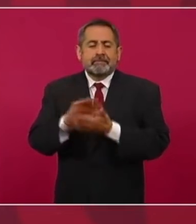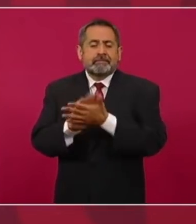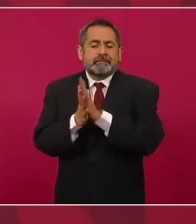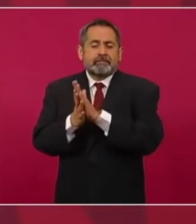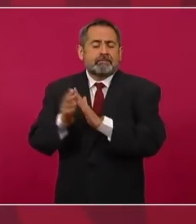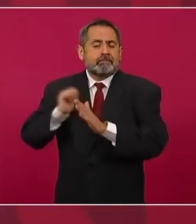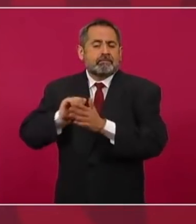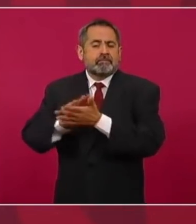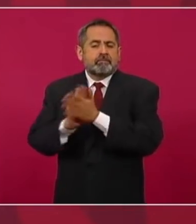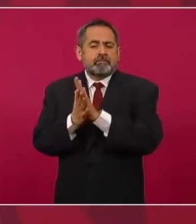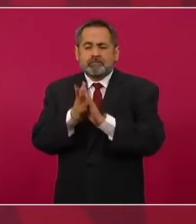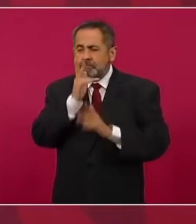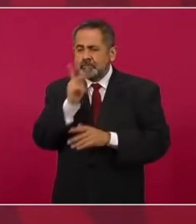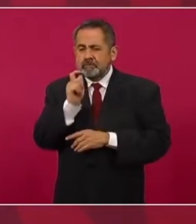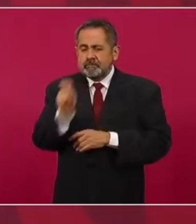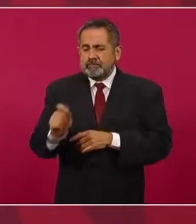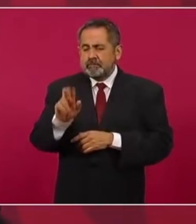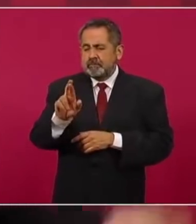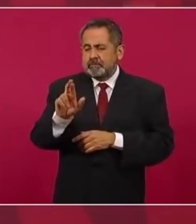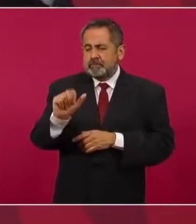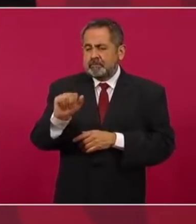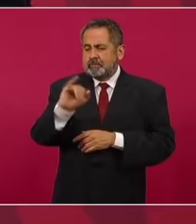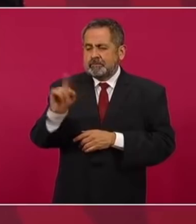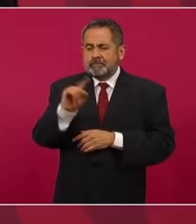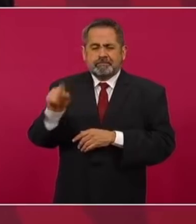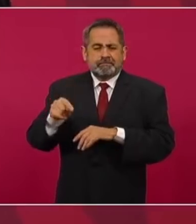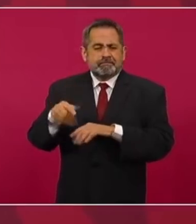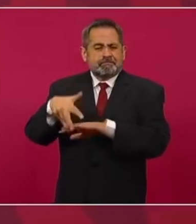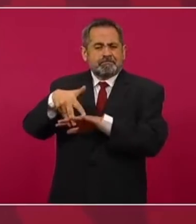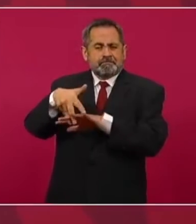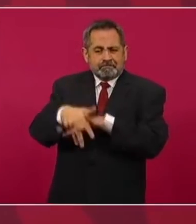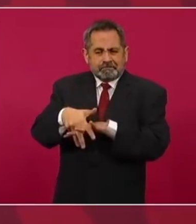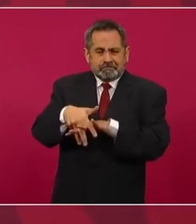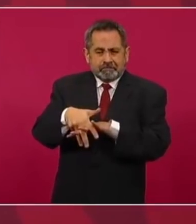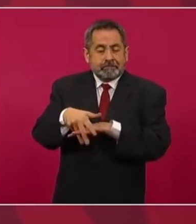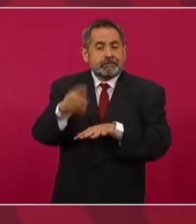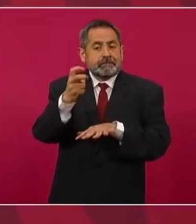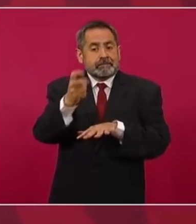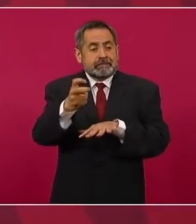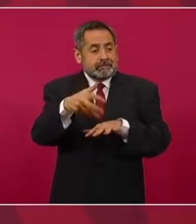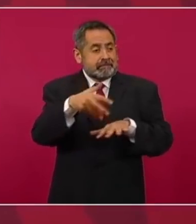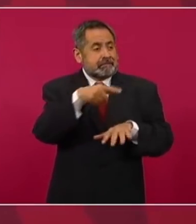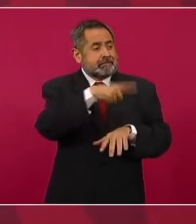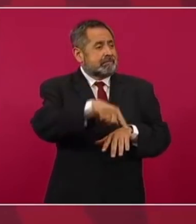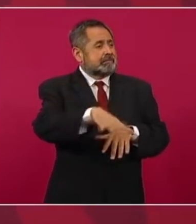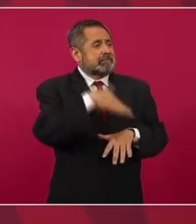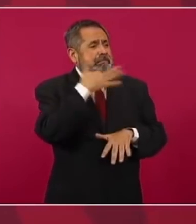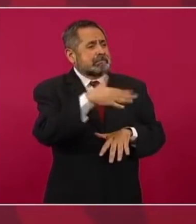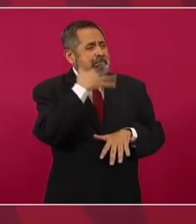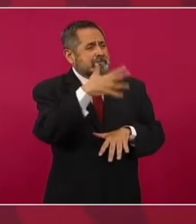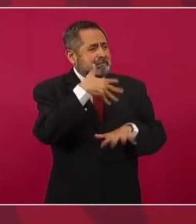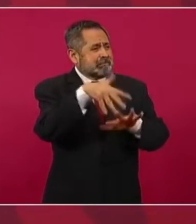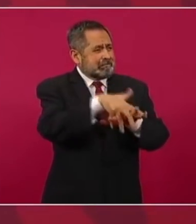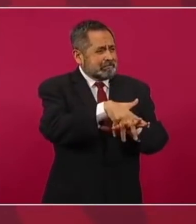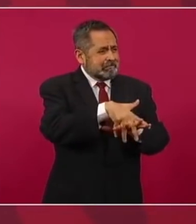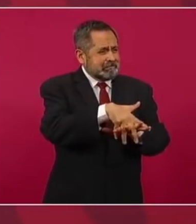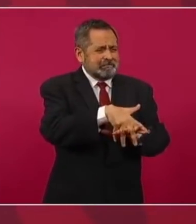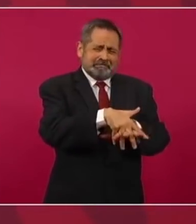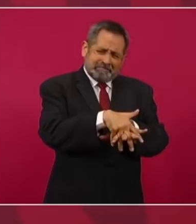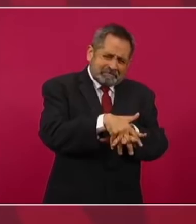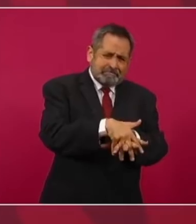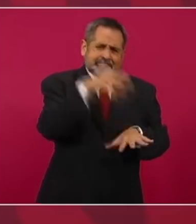Y nosotros queremos arrancar de raíz al régimen corrupto, de injusticias y de